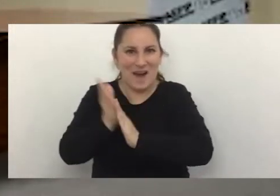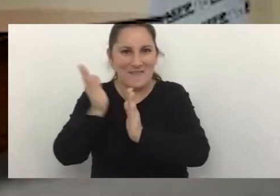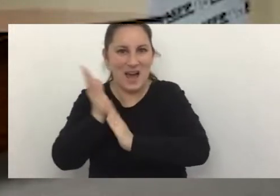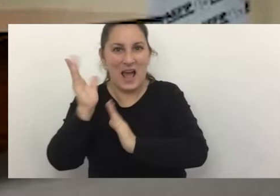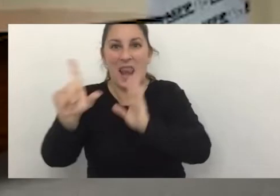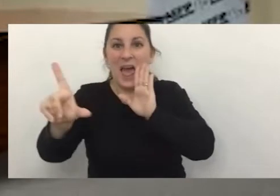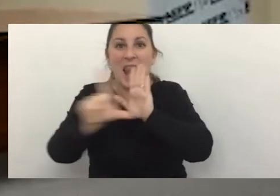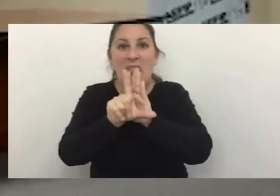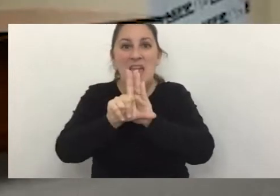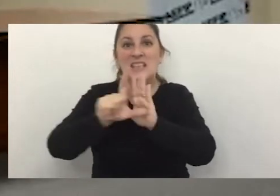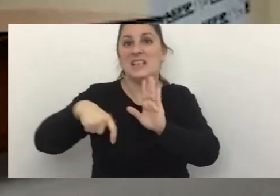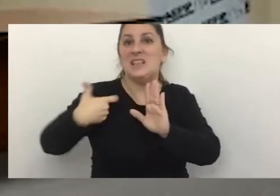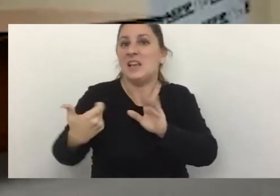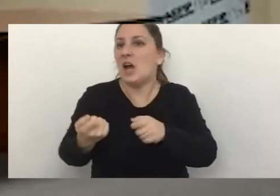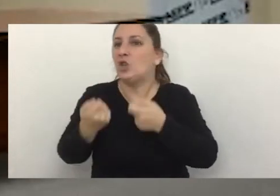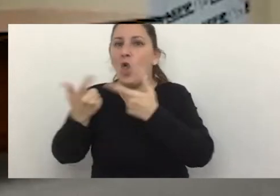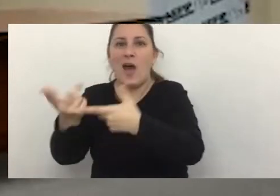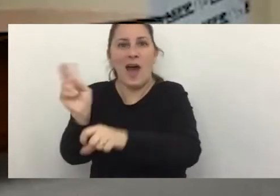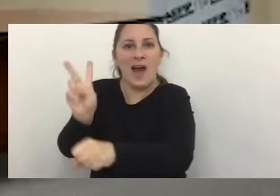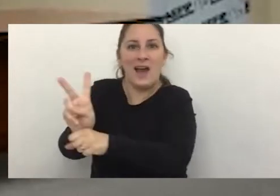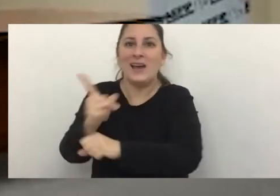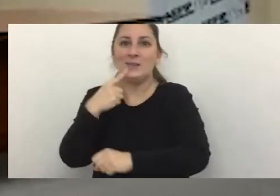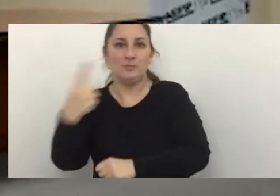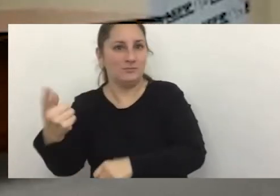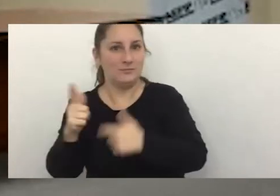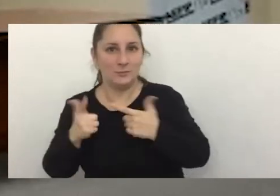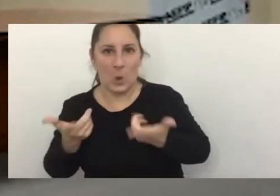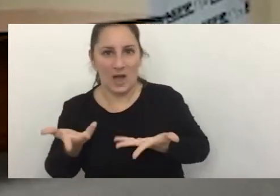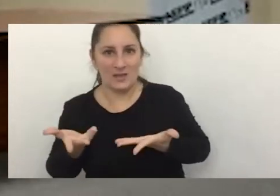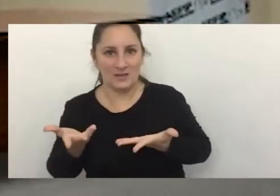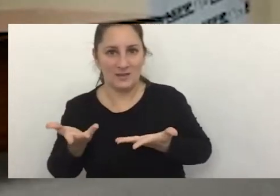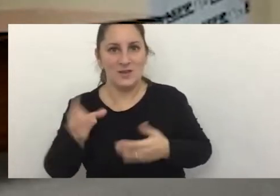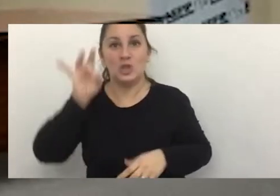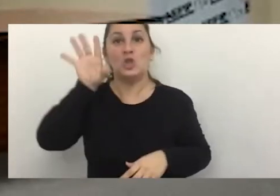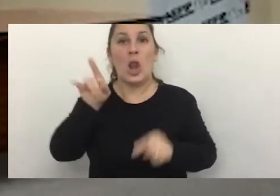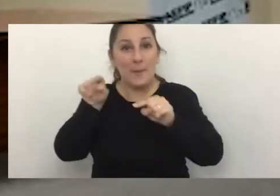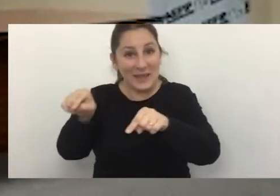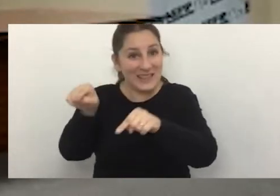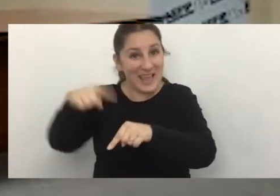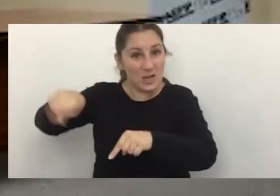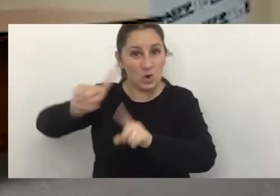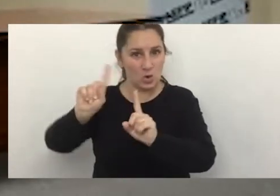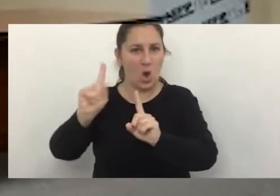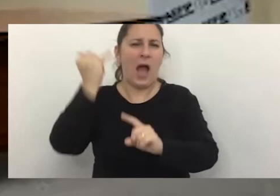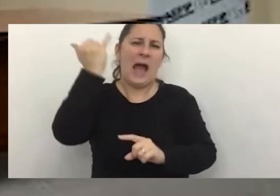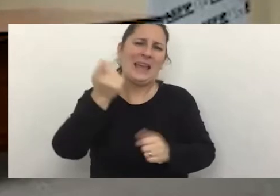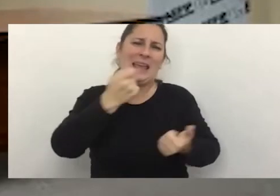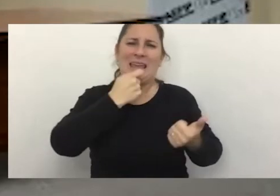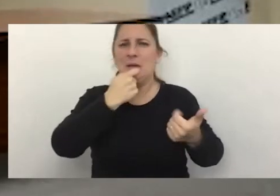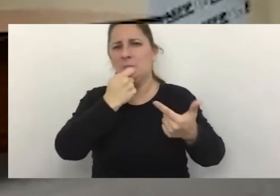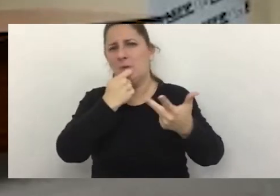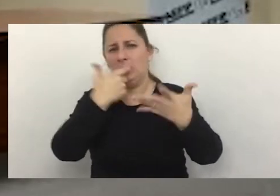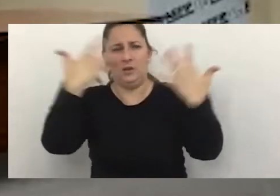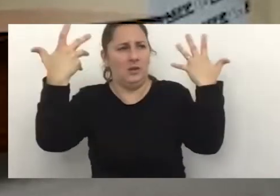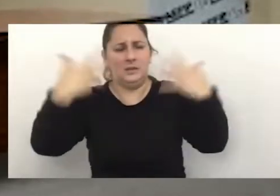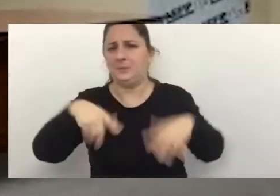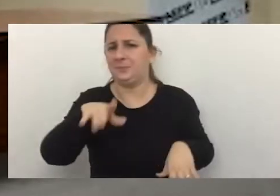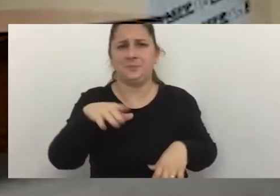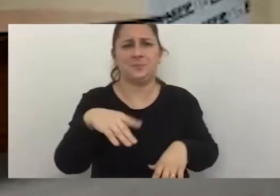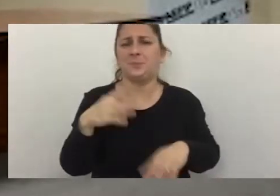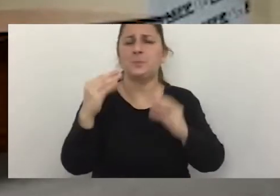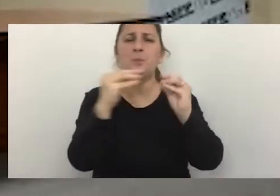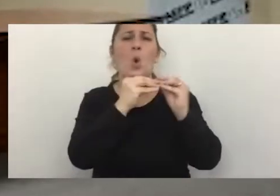daba respuesta. Y no solamente estos, hay ejemplos de, por ejemplo, un compañero